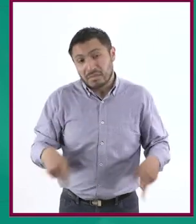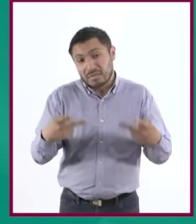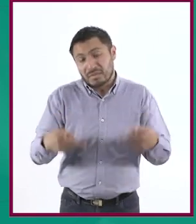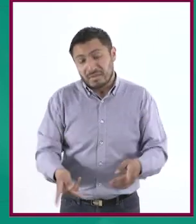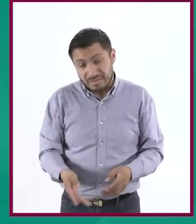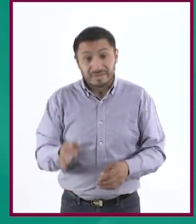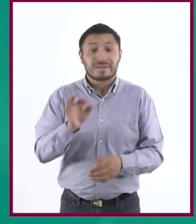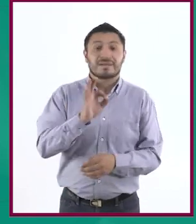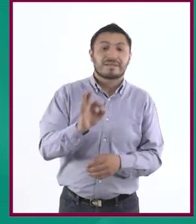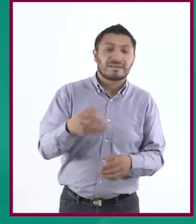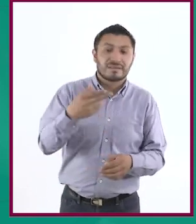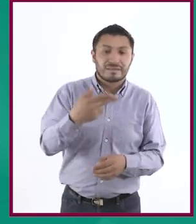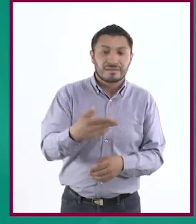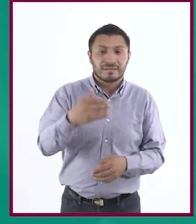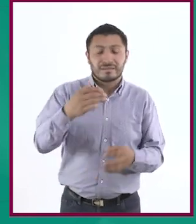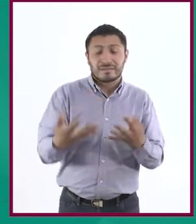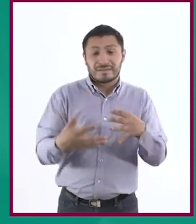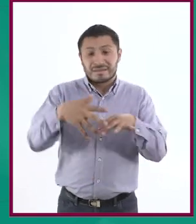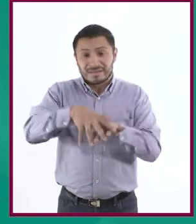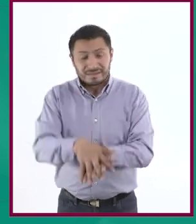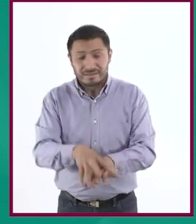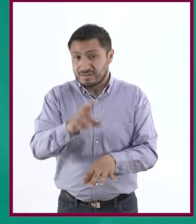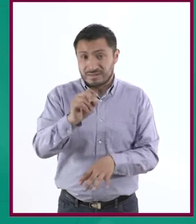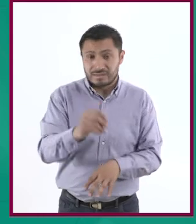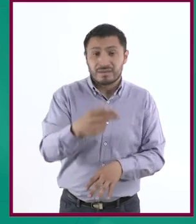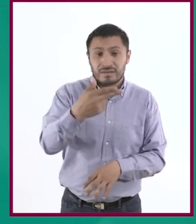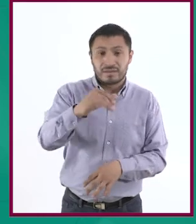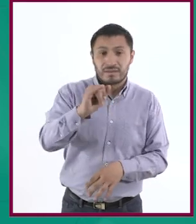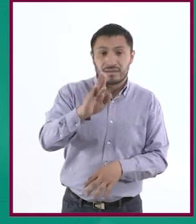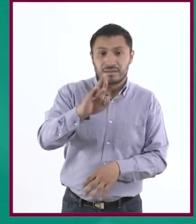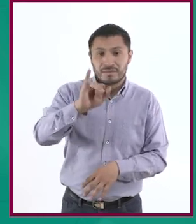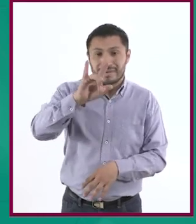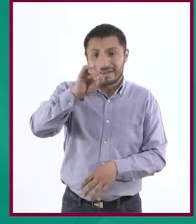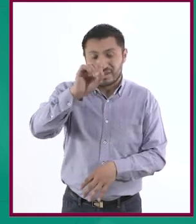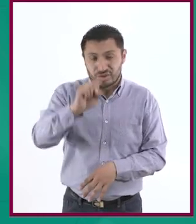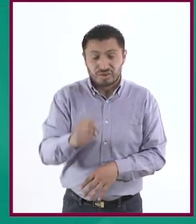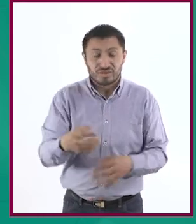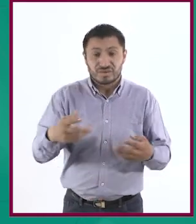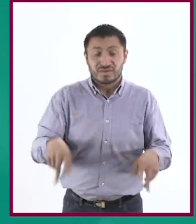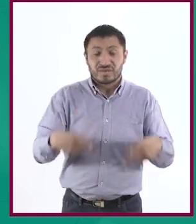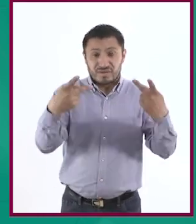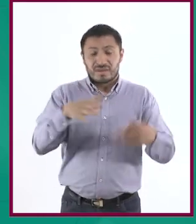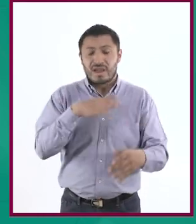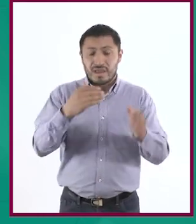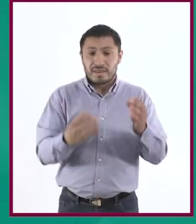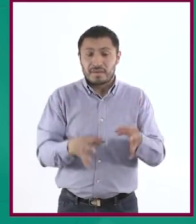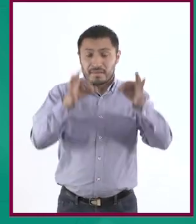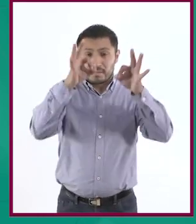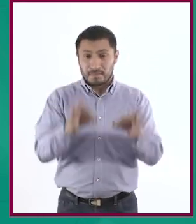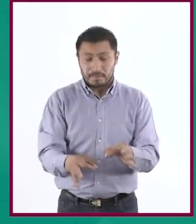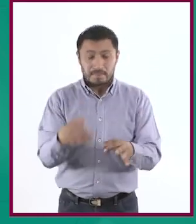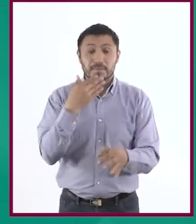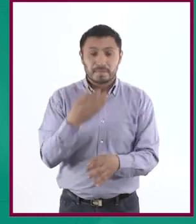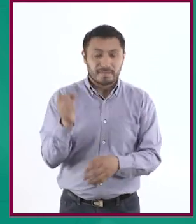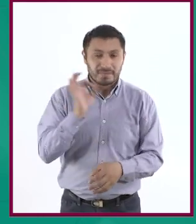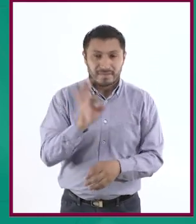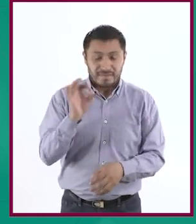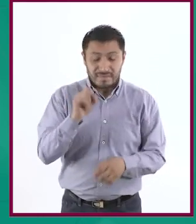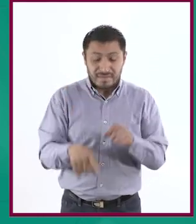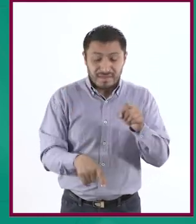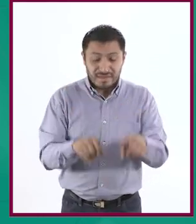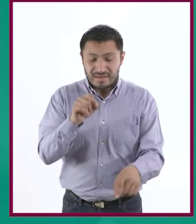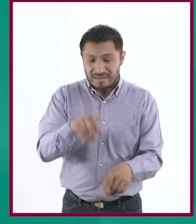Los maíces híbridos comerciales, no transgénicos, híbridos comerciales, tienen altos rendimientos y se siembran con todo un